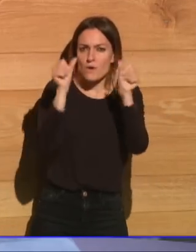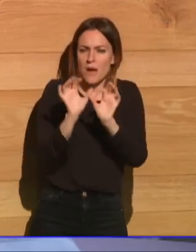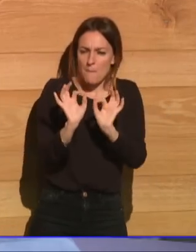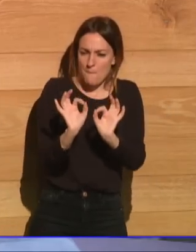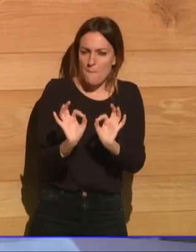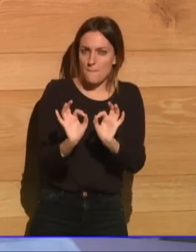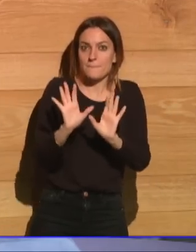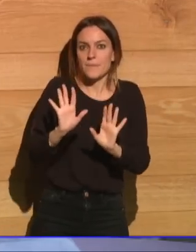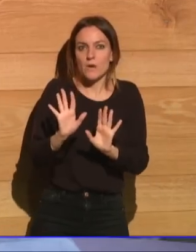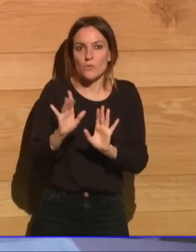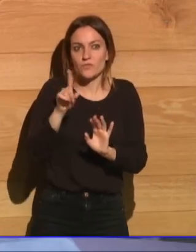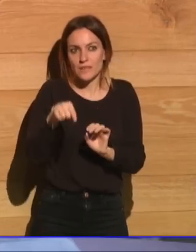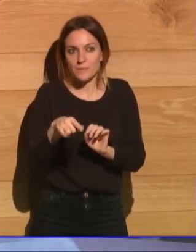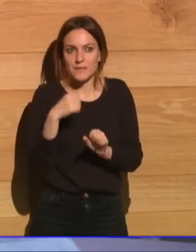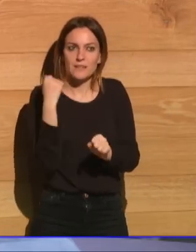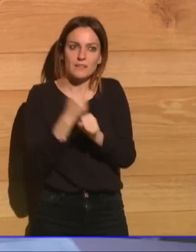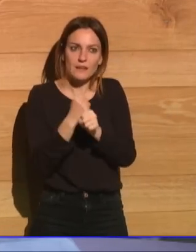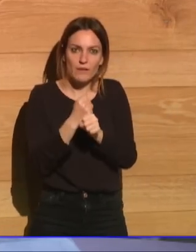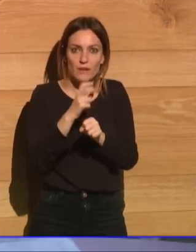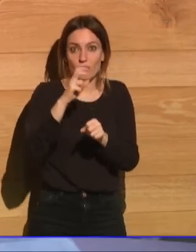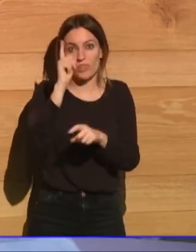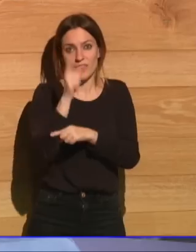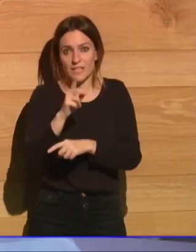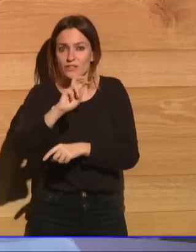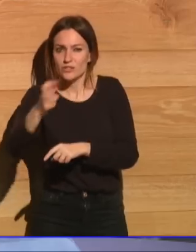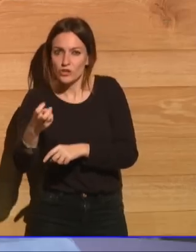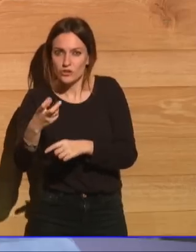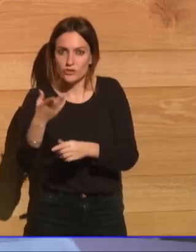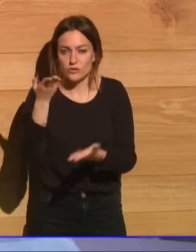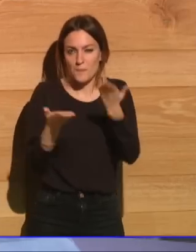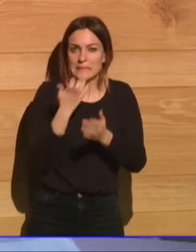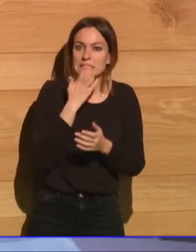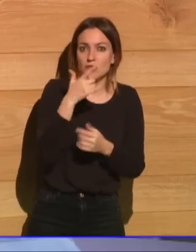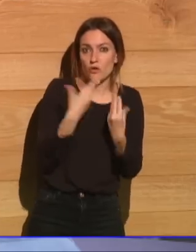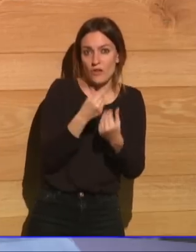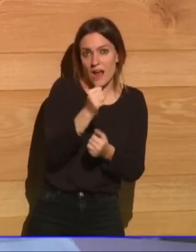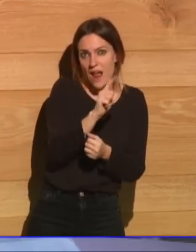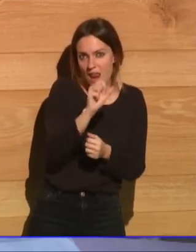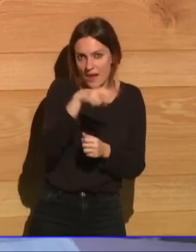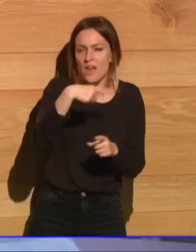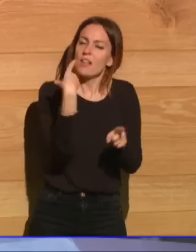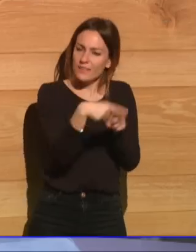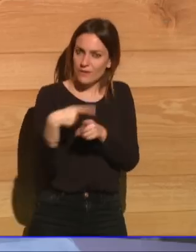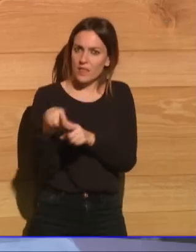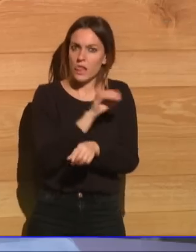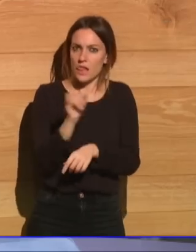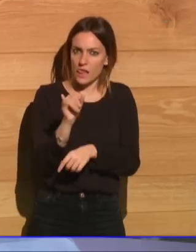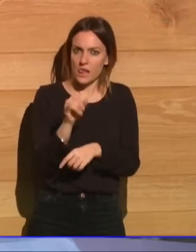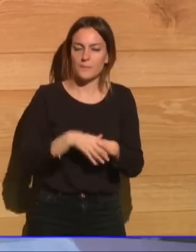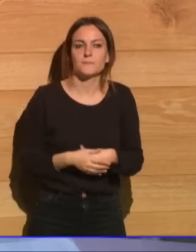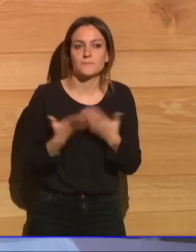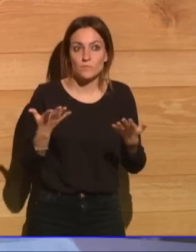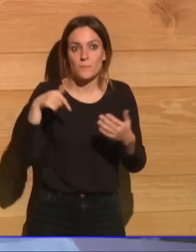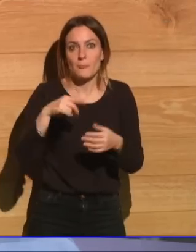nuevamente contemplar el trabajo de Hugh Hudson o de Adrian Lyne y el de Parker te marca todas esas diferencias. Claro, por eso lo que hace Hugh Hudson